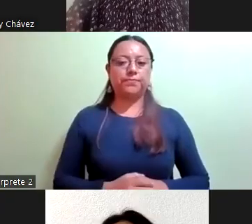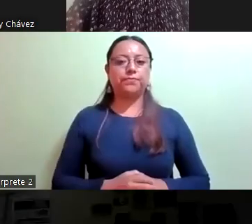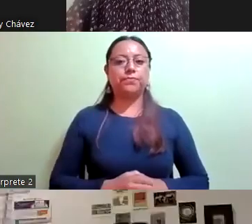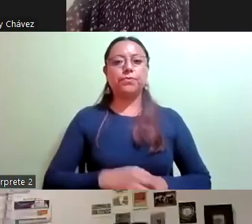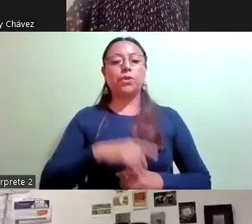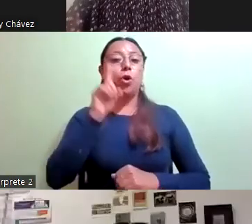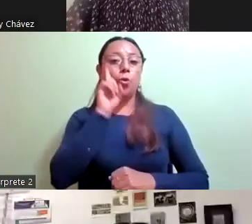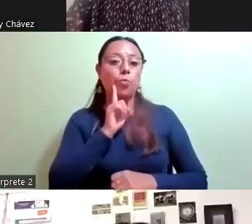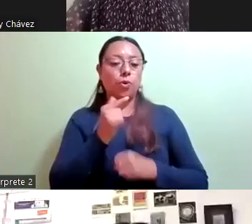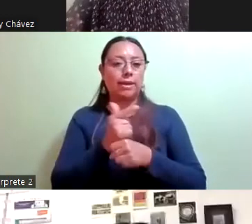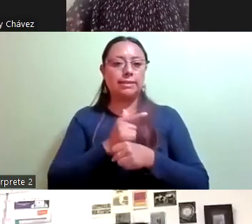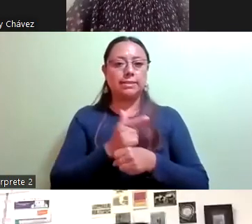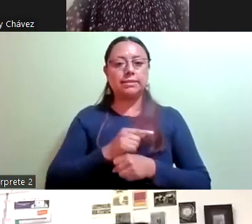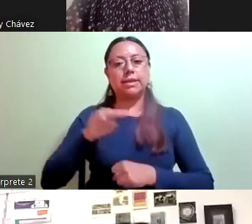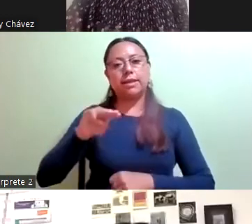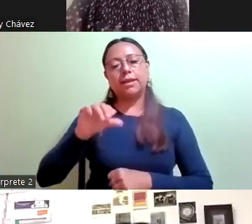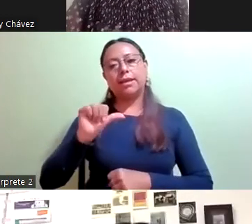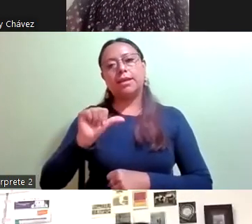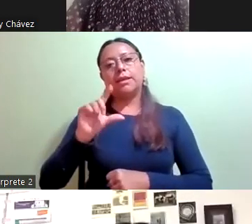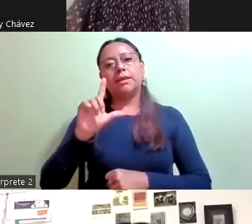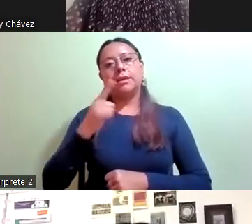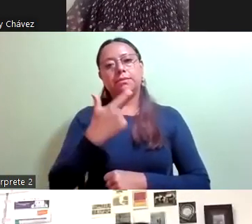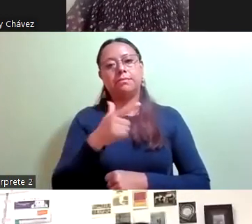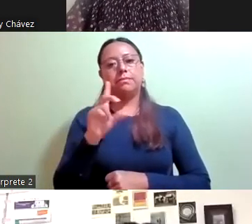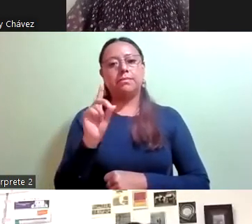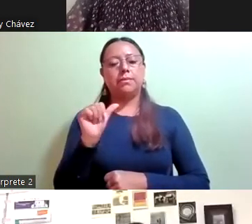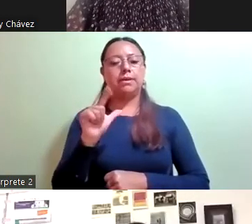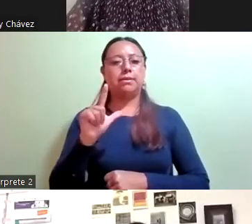Licenciada María Magdalena Ríos López.